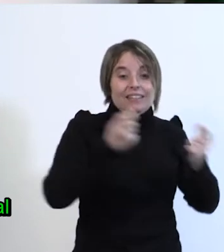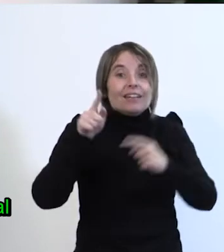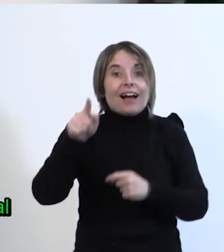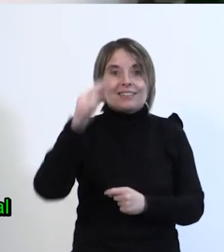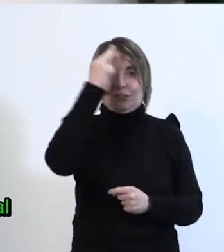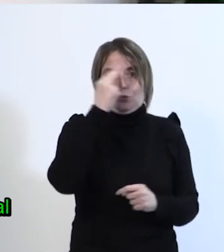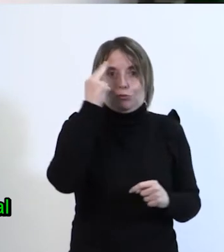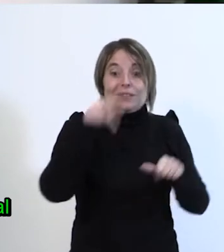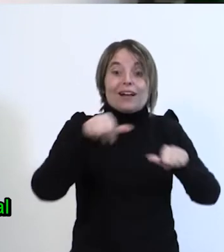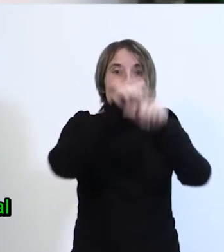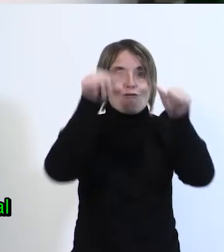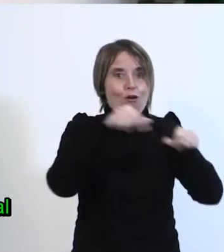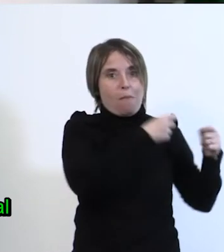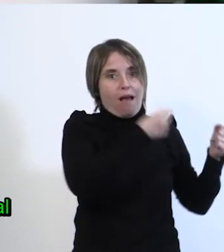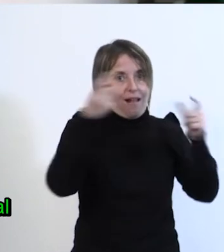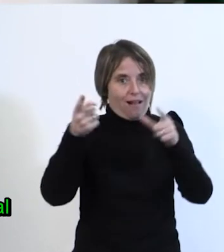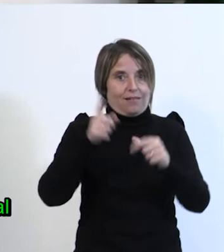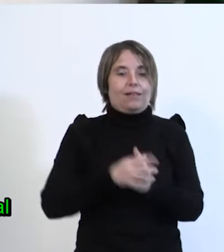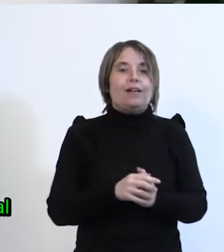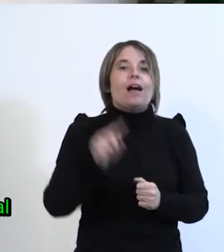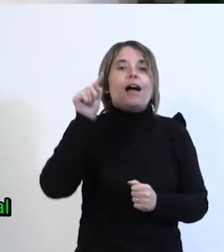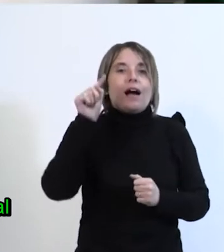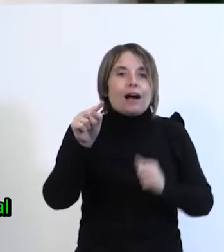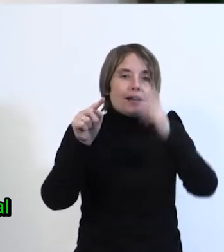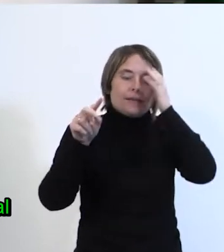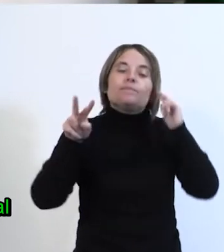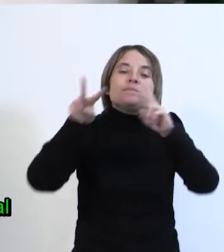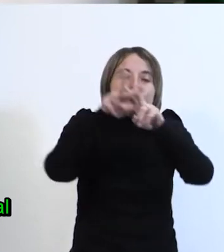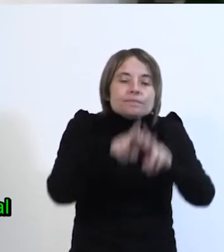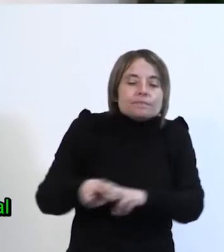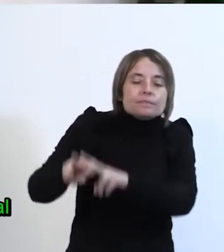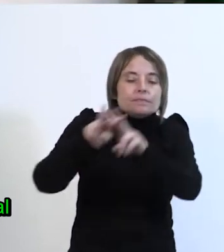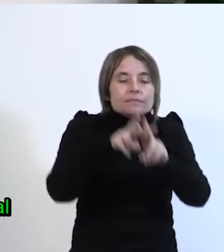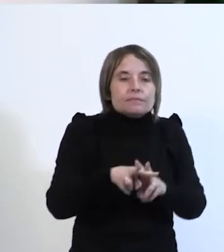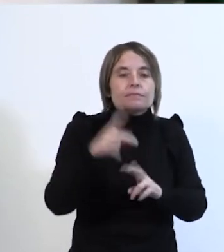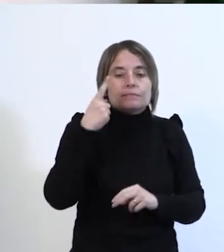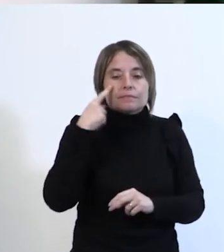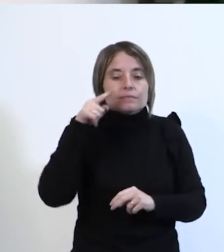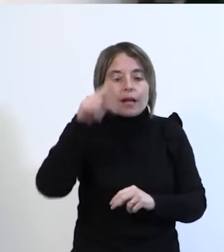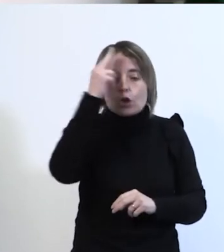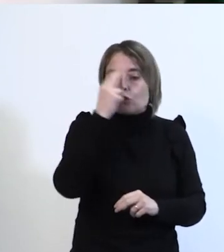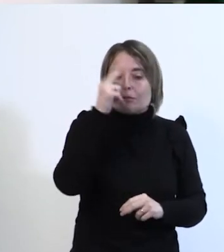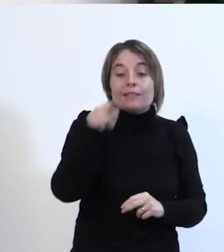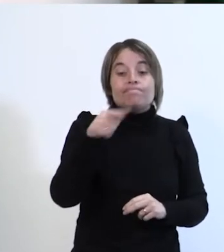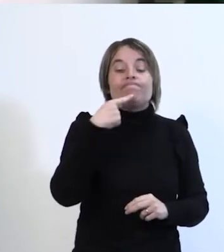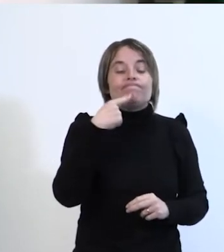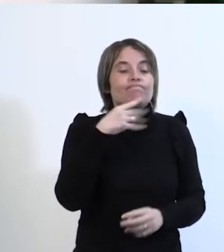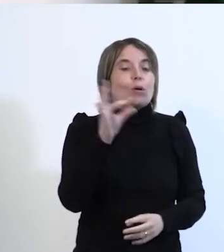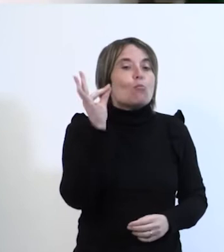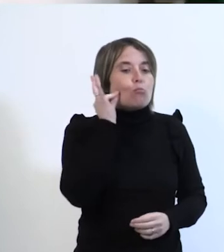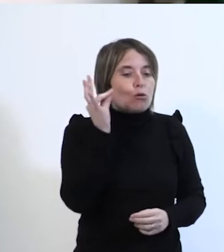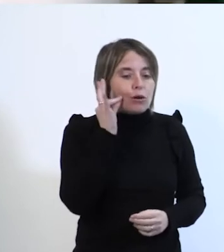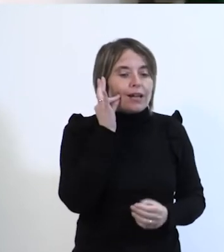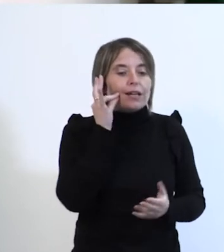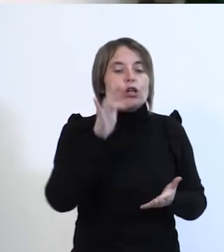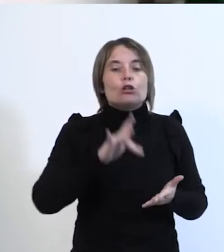llegó Manuela al hospital y allí la examinaron y dijeron, esta